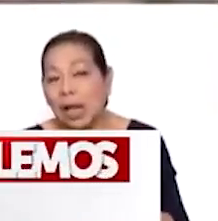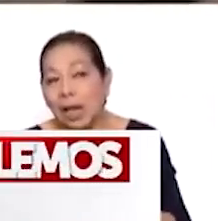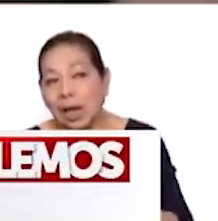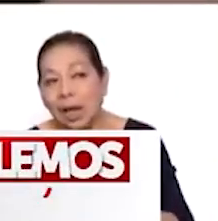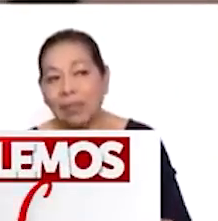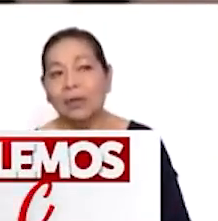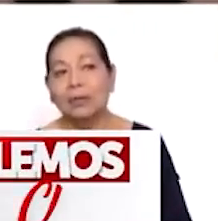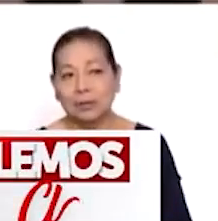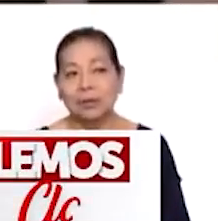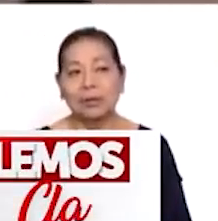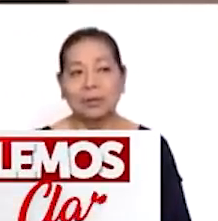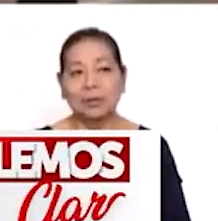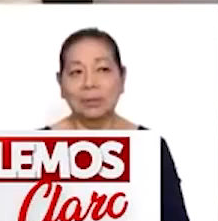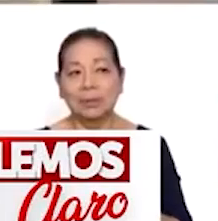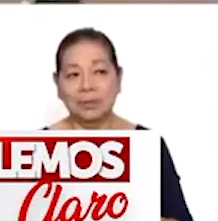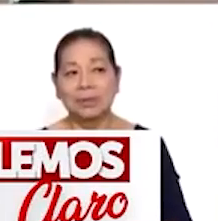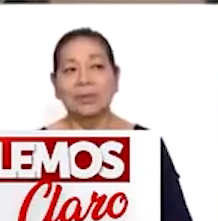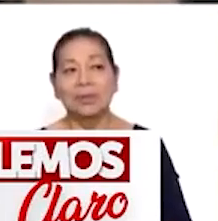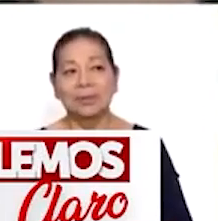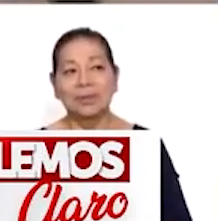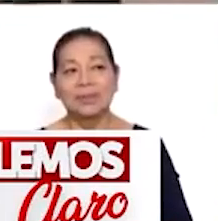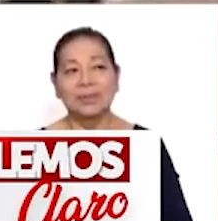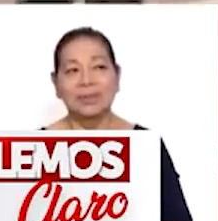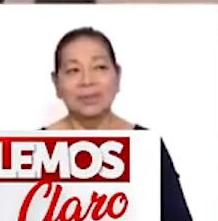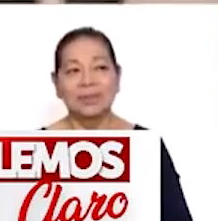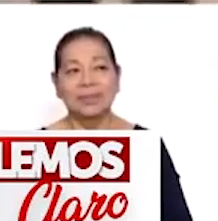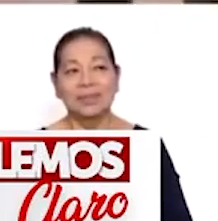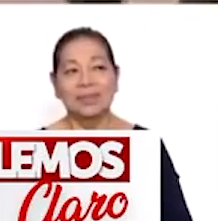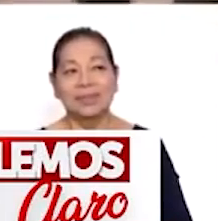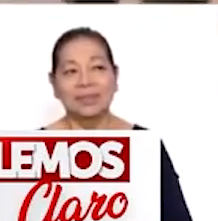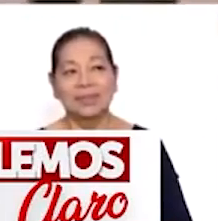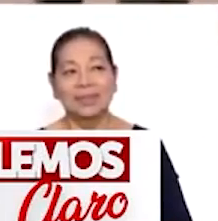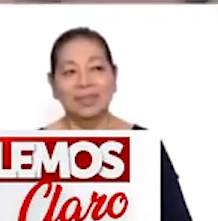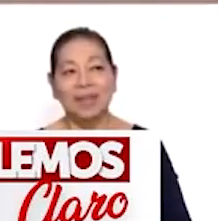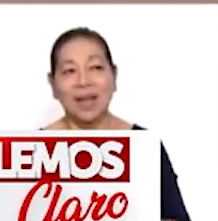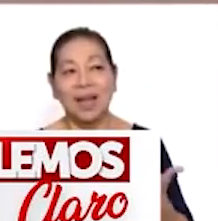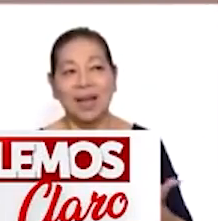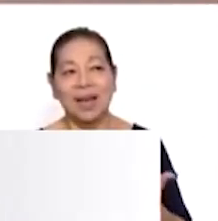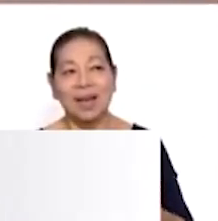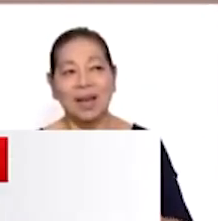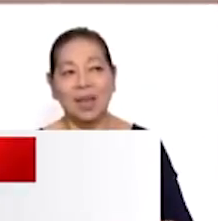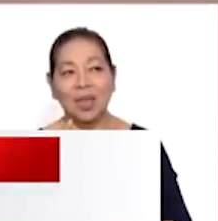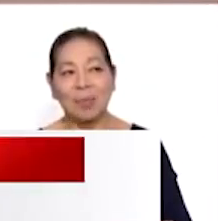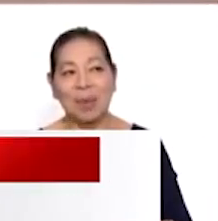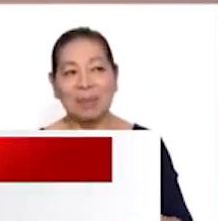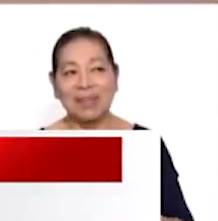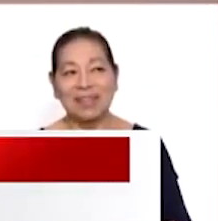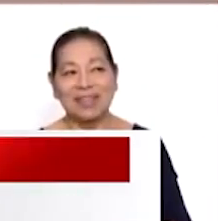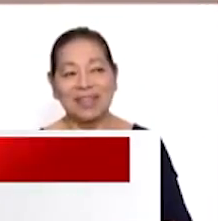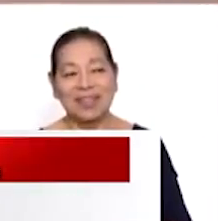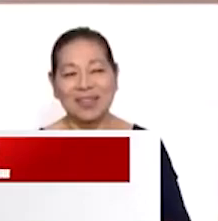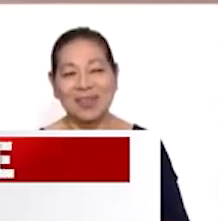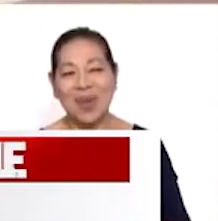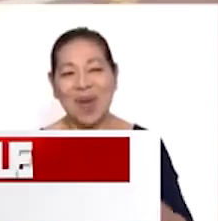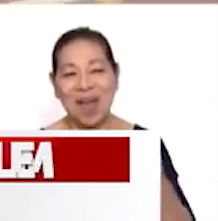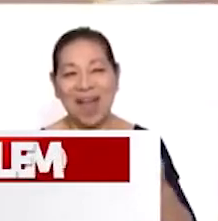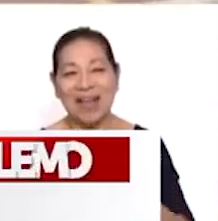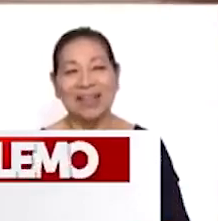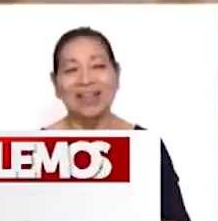Pues. Pero el Rolex ya no se lo pone, ¿no? El Rolex. No, pero imagínate, $14,000. O sea, ¿cuántos sueldos